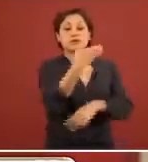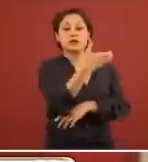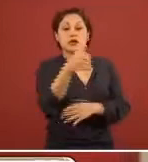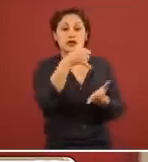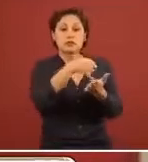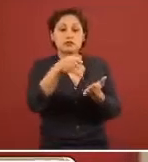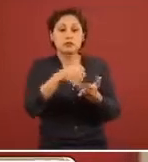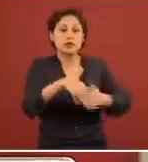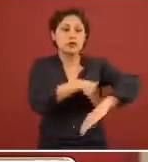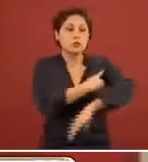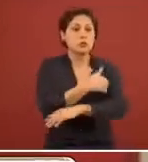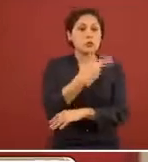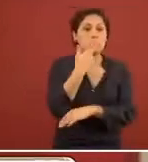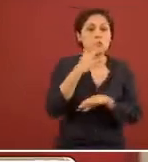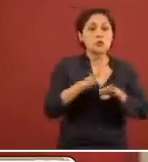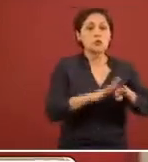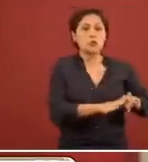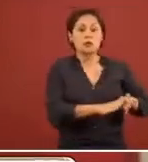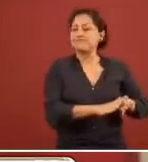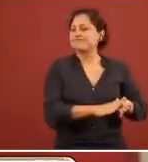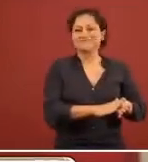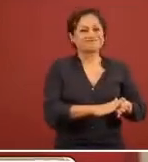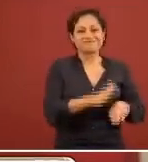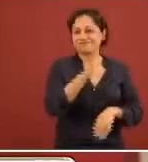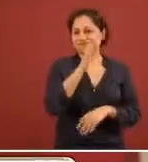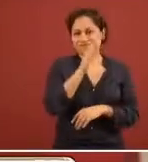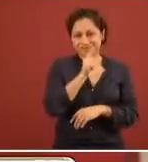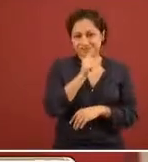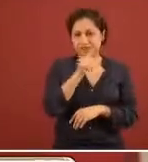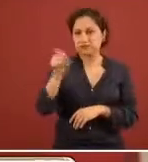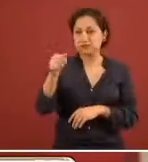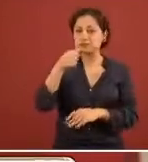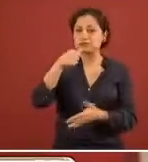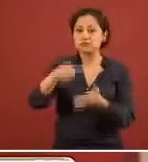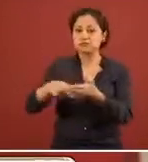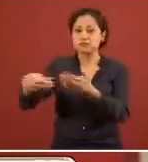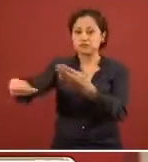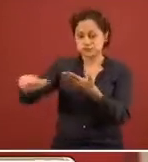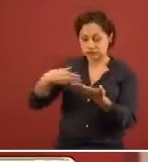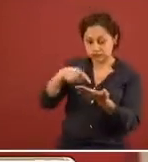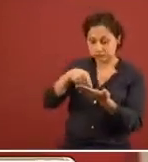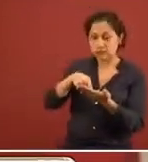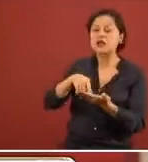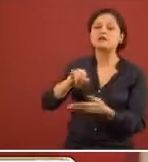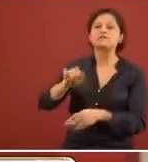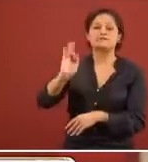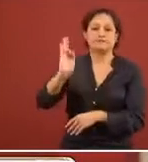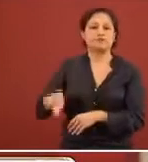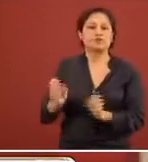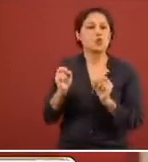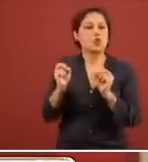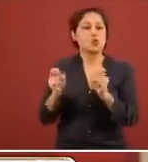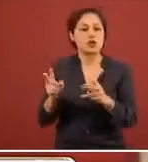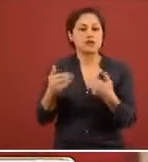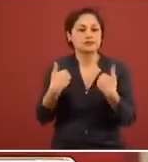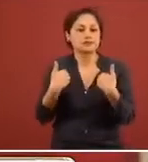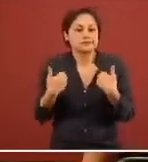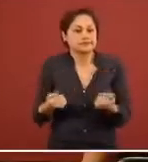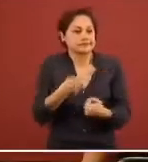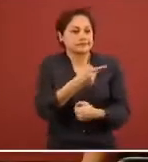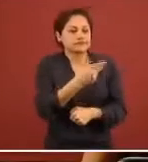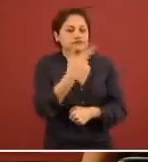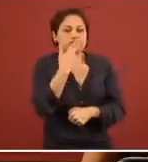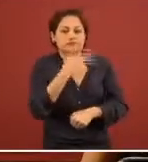de almacenarlo. Entonces se aceptó como válida de manera muy temporal, muy acotada en el tiempo,